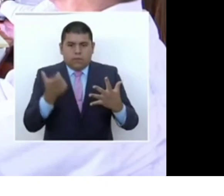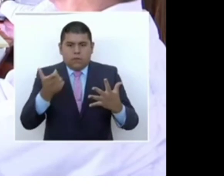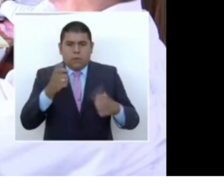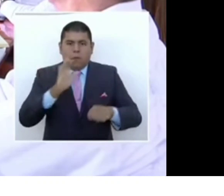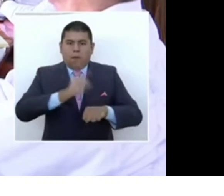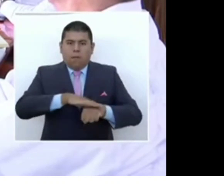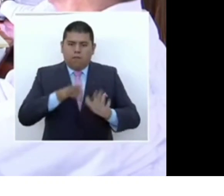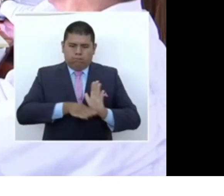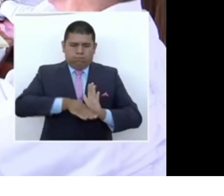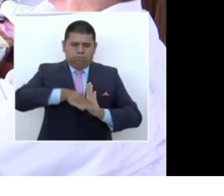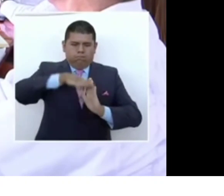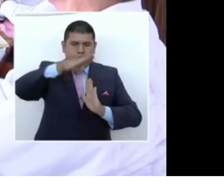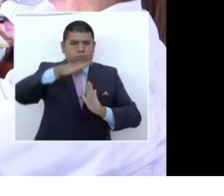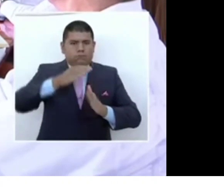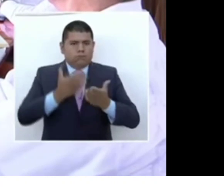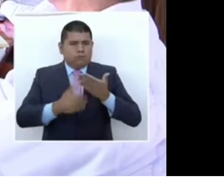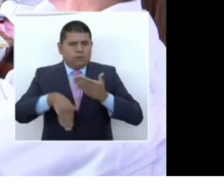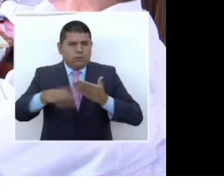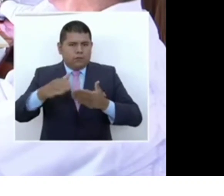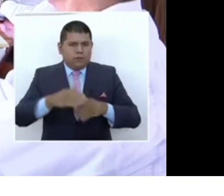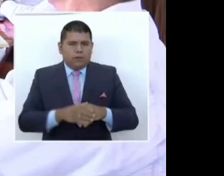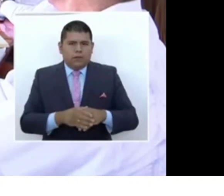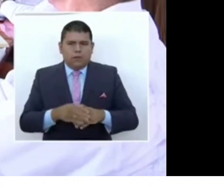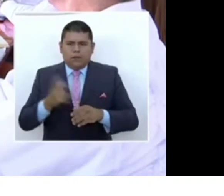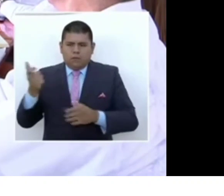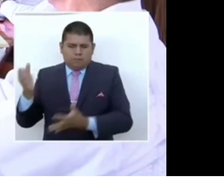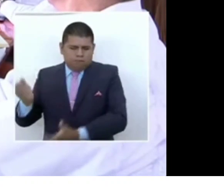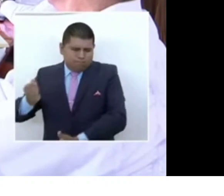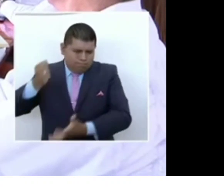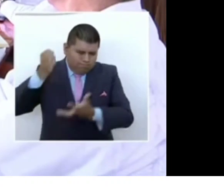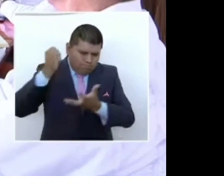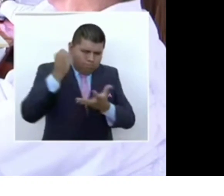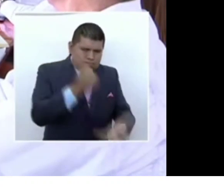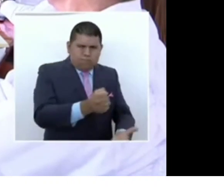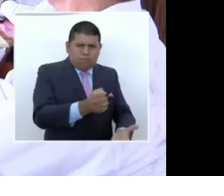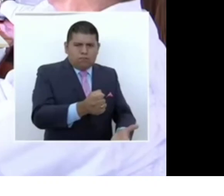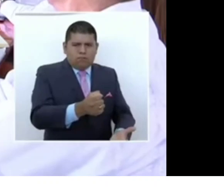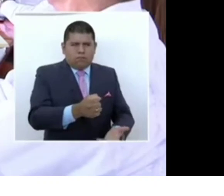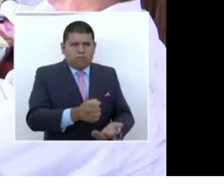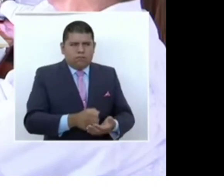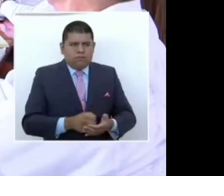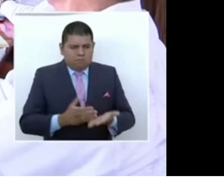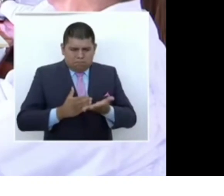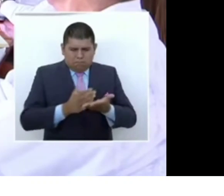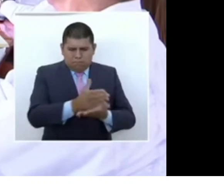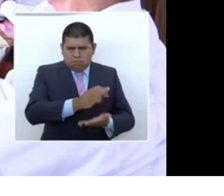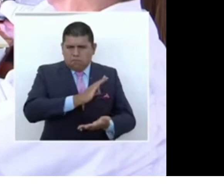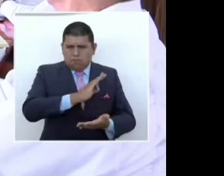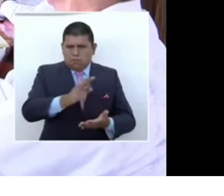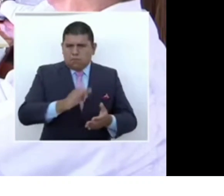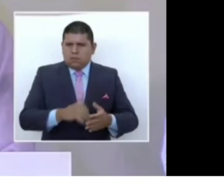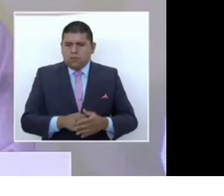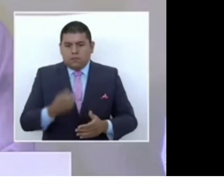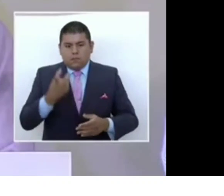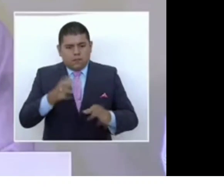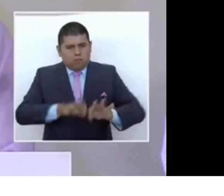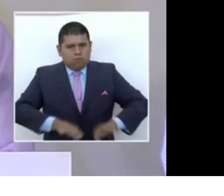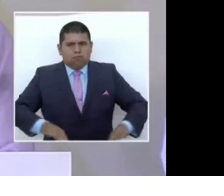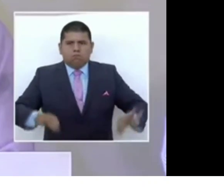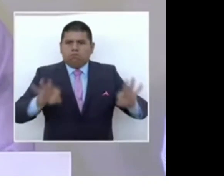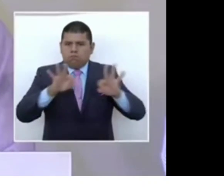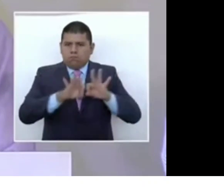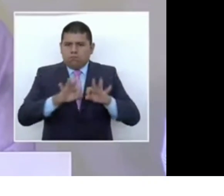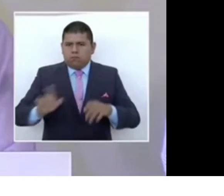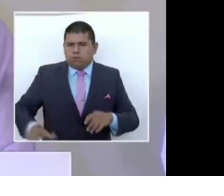montos que se entregan de manera directa, porque eso es otro distintivo